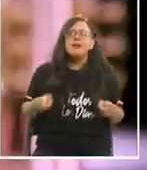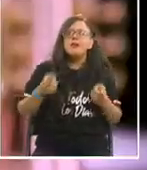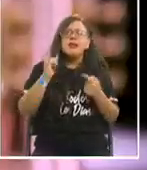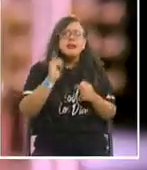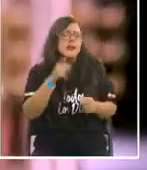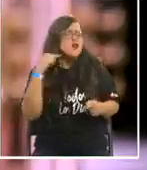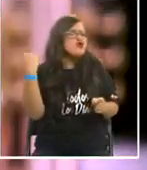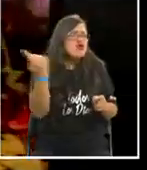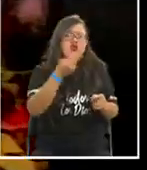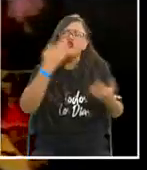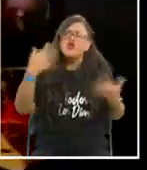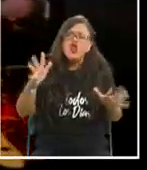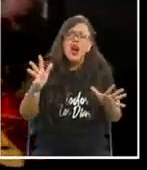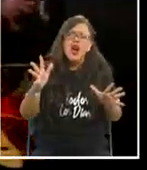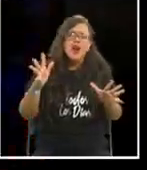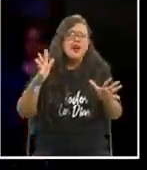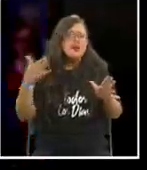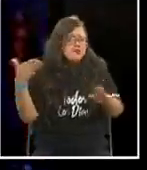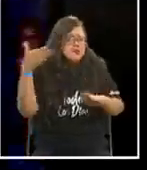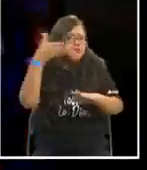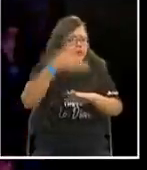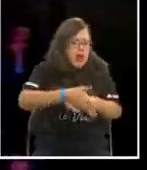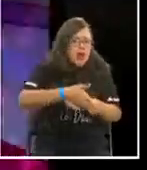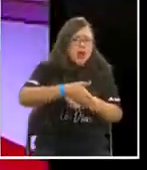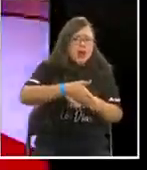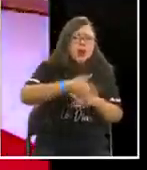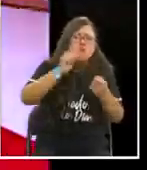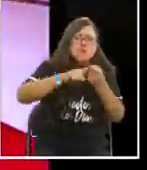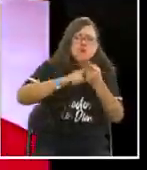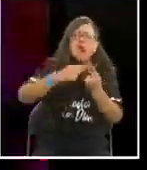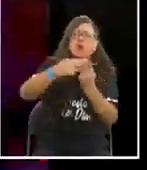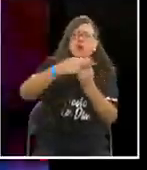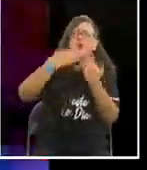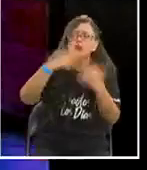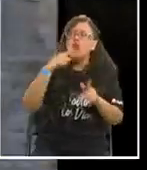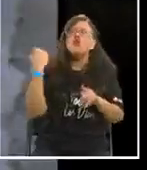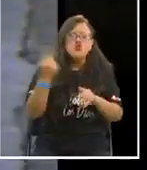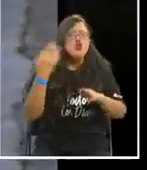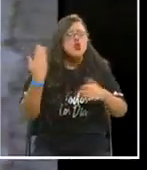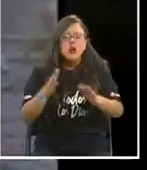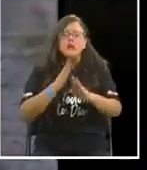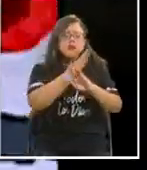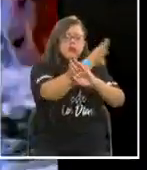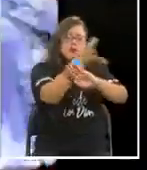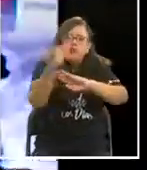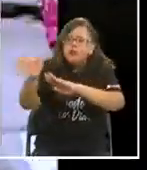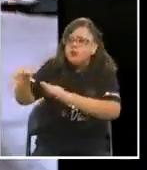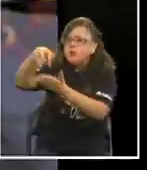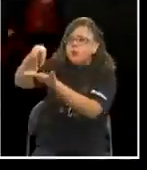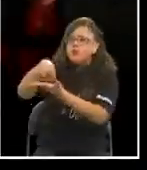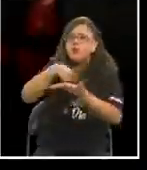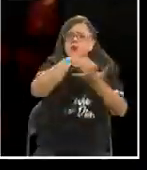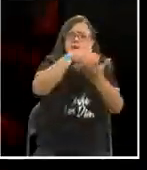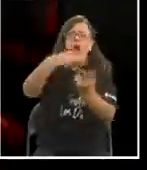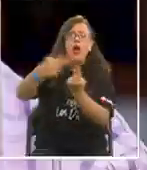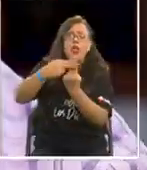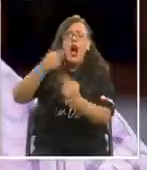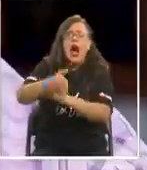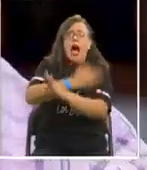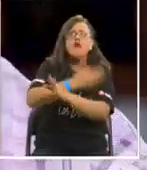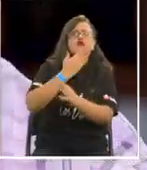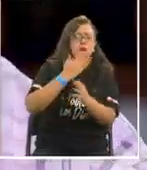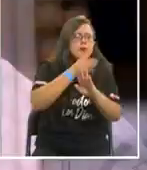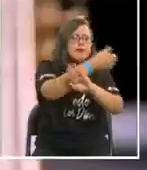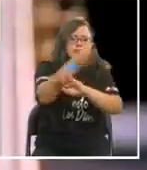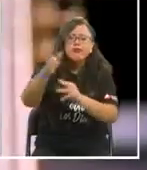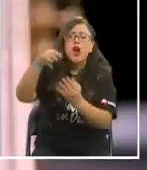Siempre hemos estado en la Teletón. Nos ha tocado ir a giras en la Teletón nosotros. Y nos ha tocado ir a los